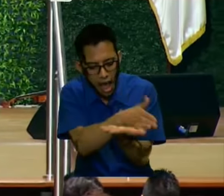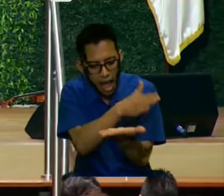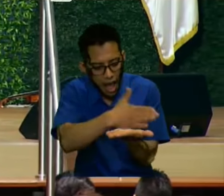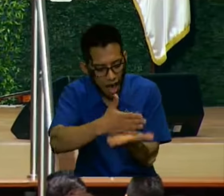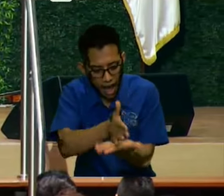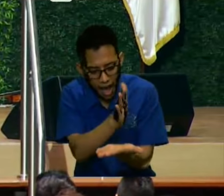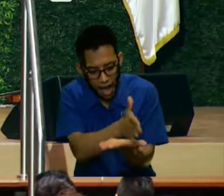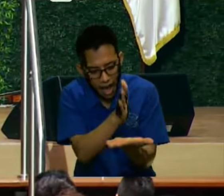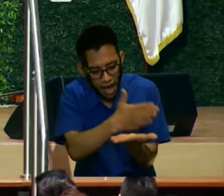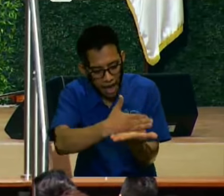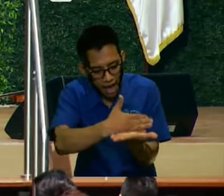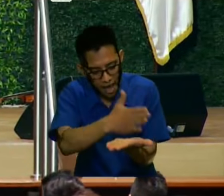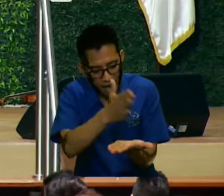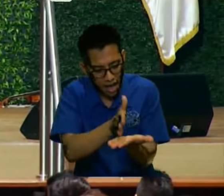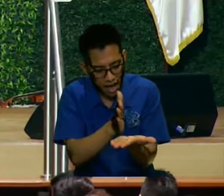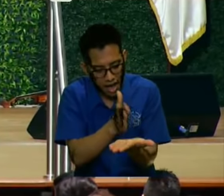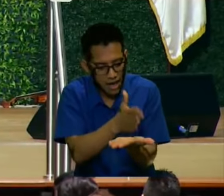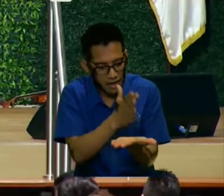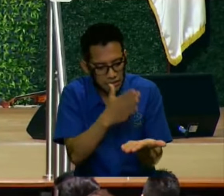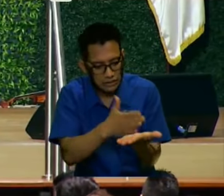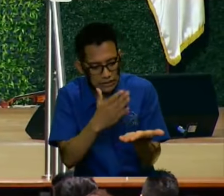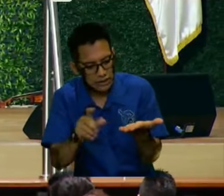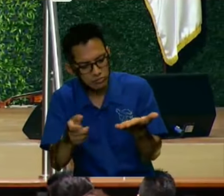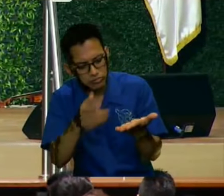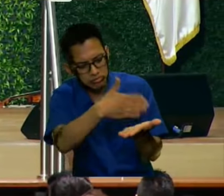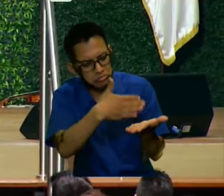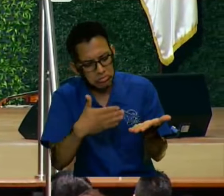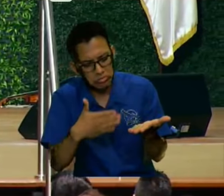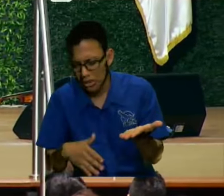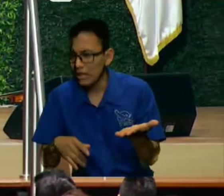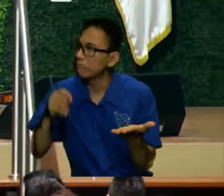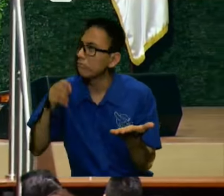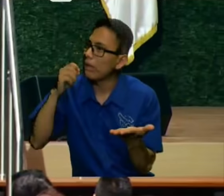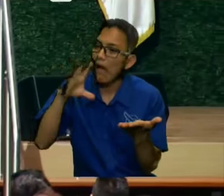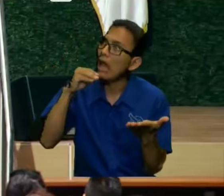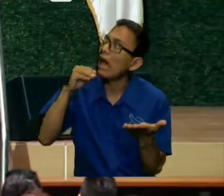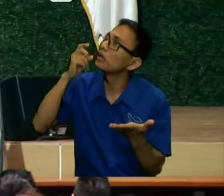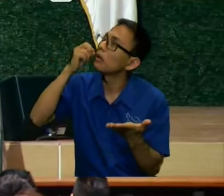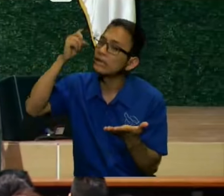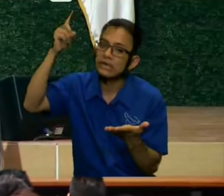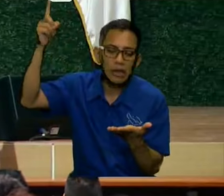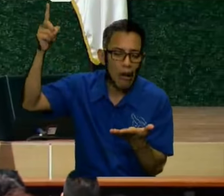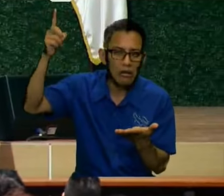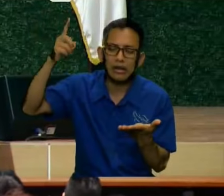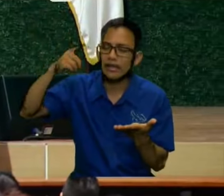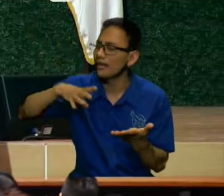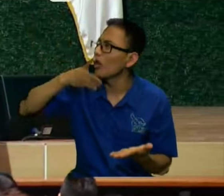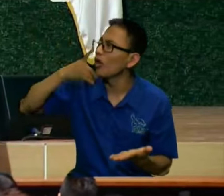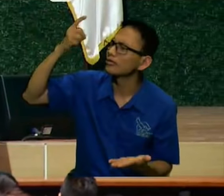Señor. Dios mío, ahí vamos a ver qué. Si en, pero está hablando con él.